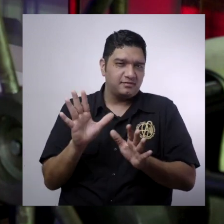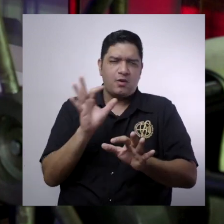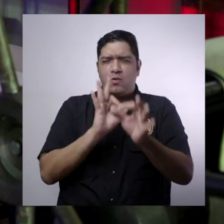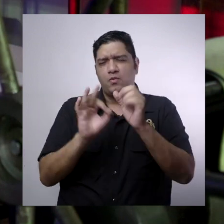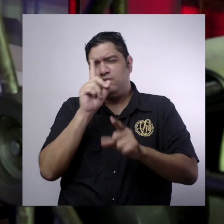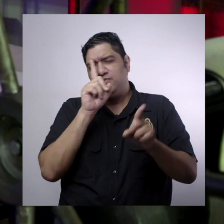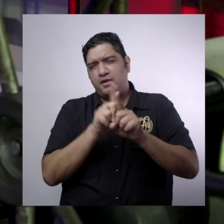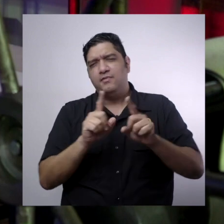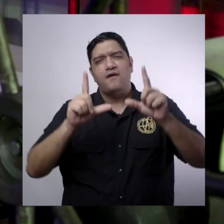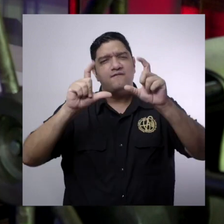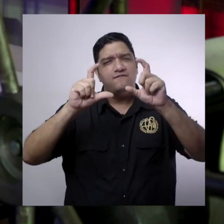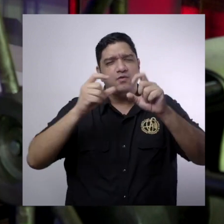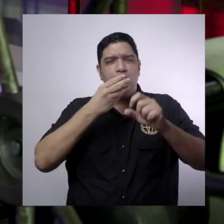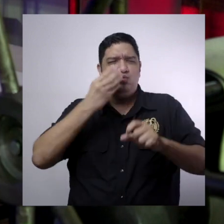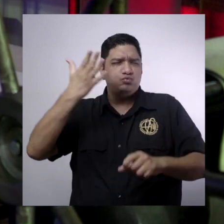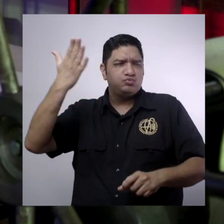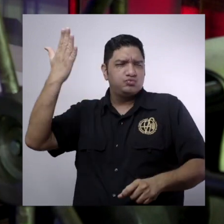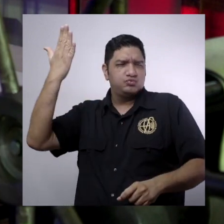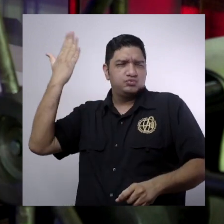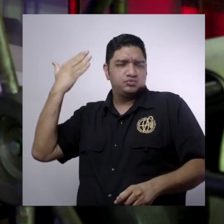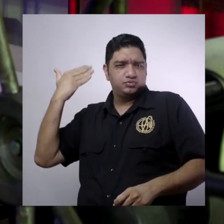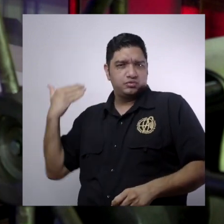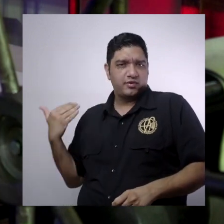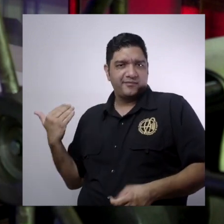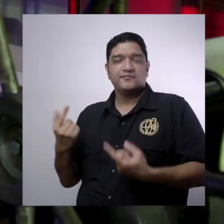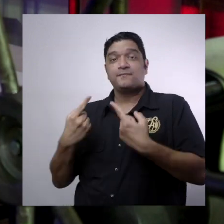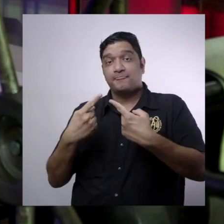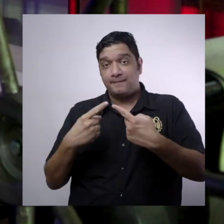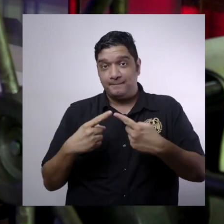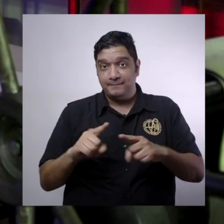antiguas, pero a la vez